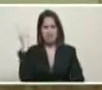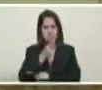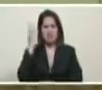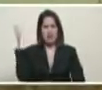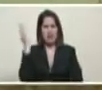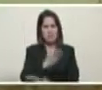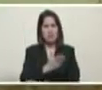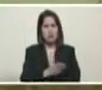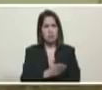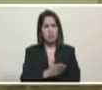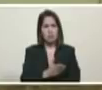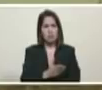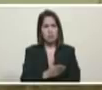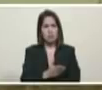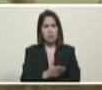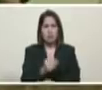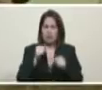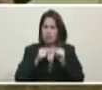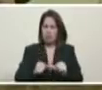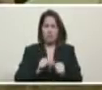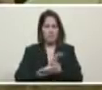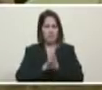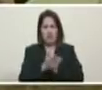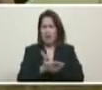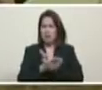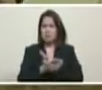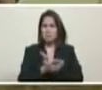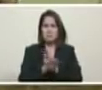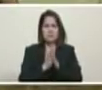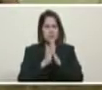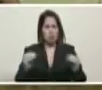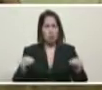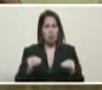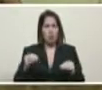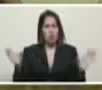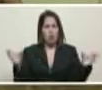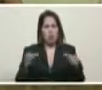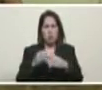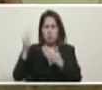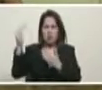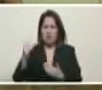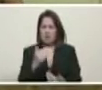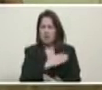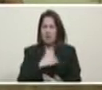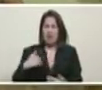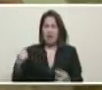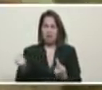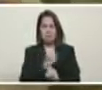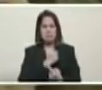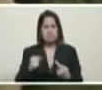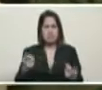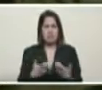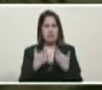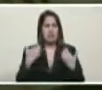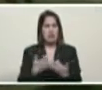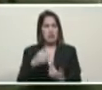que hacer armas y neutralizar y acabar con todos esos grupos que quieran traer esa guerra y esa violencia para acá.